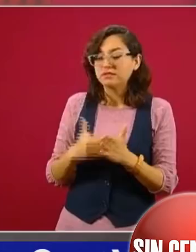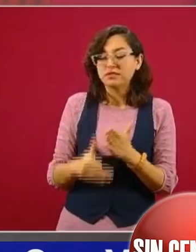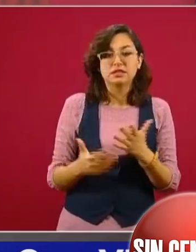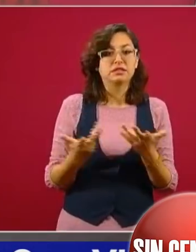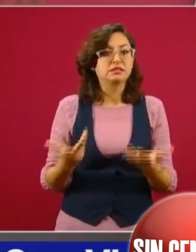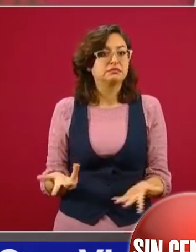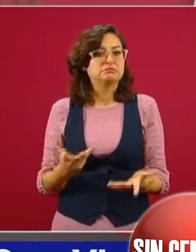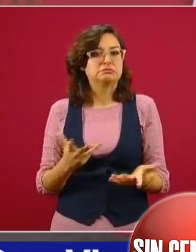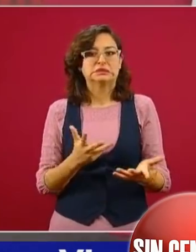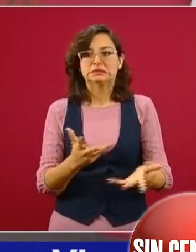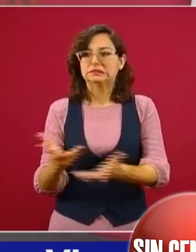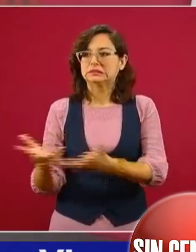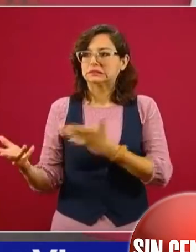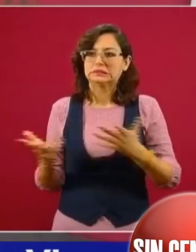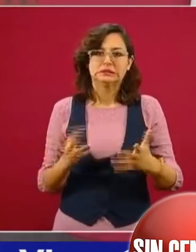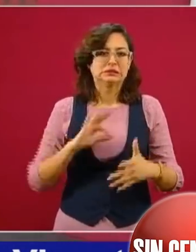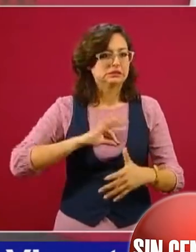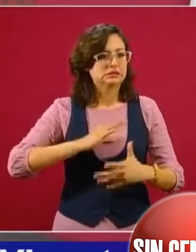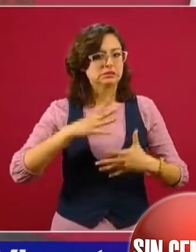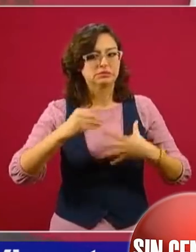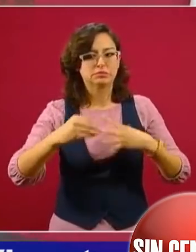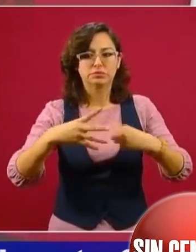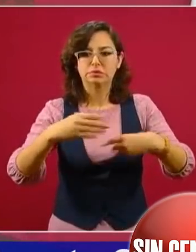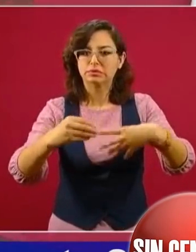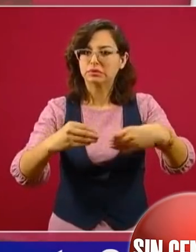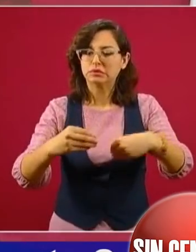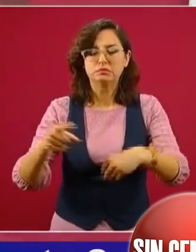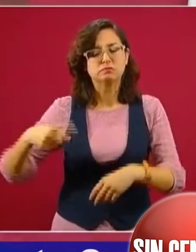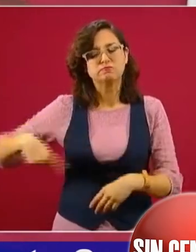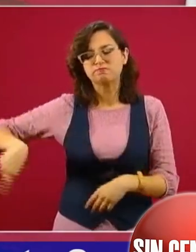la pandemia, y resisten